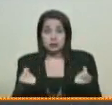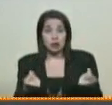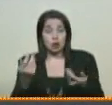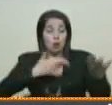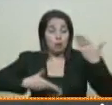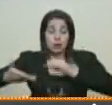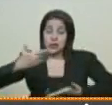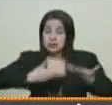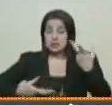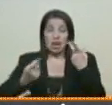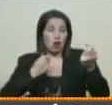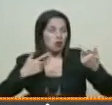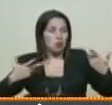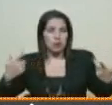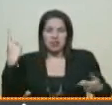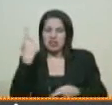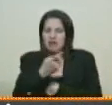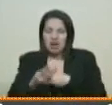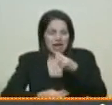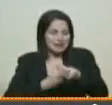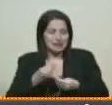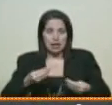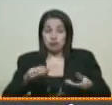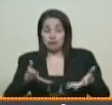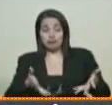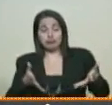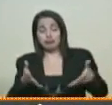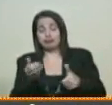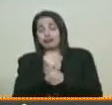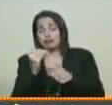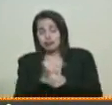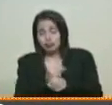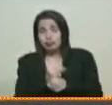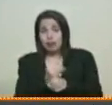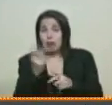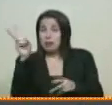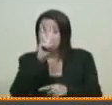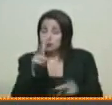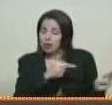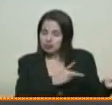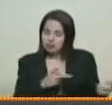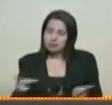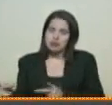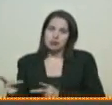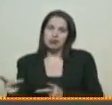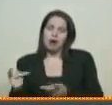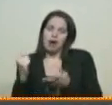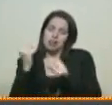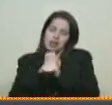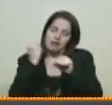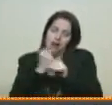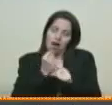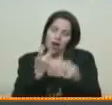comercial, económico. Tenemos que hacerlo, tenemos que lograrlo, Venezuela. Te invito, Venezuela, a trabajar con